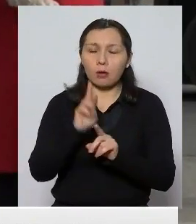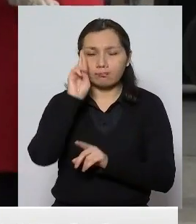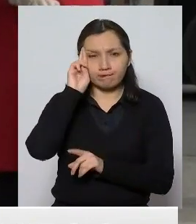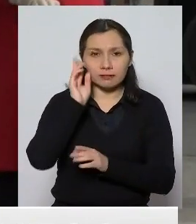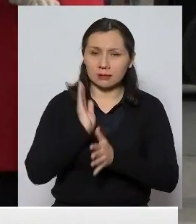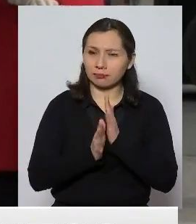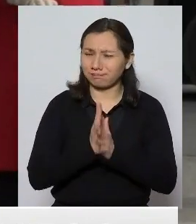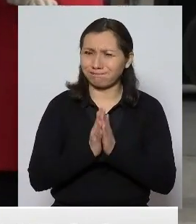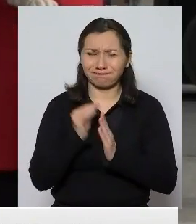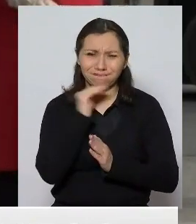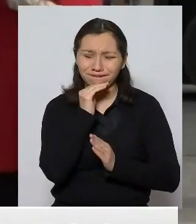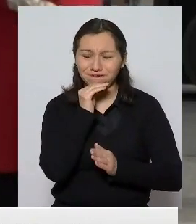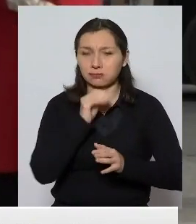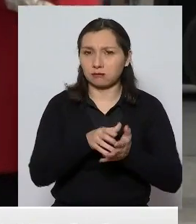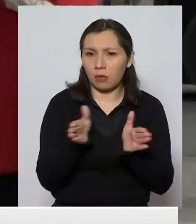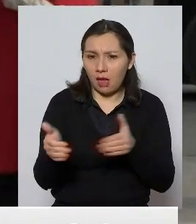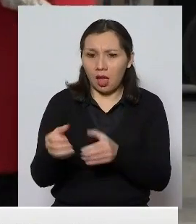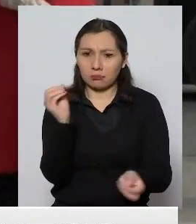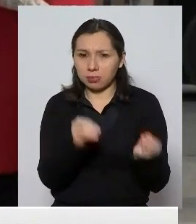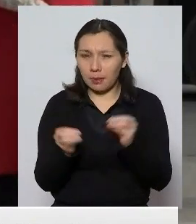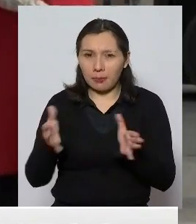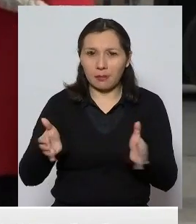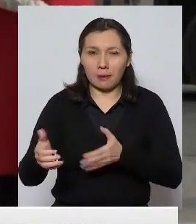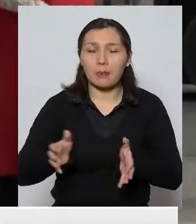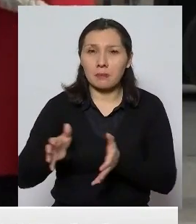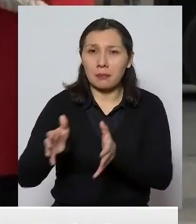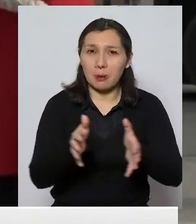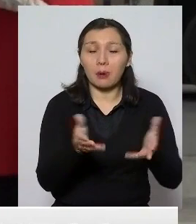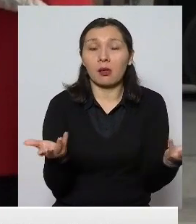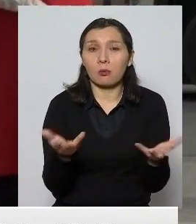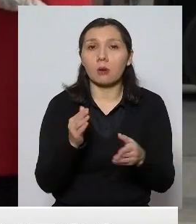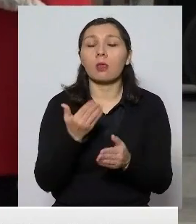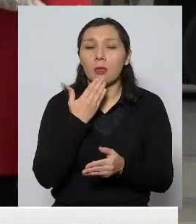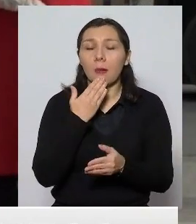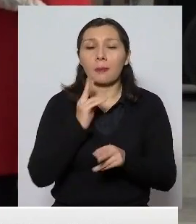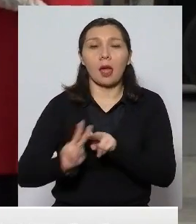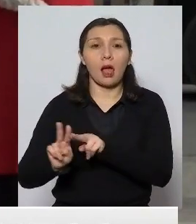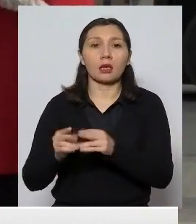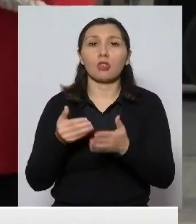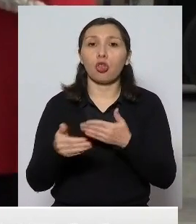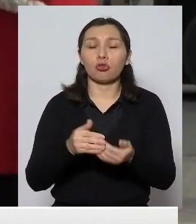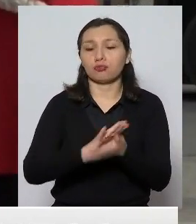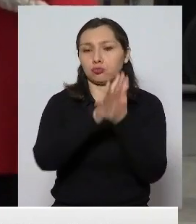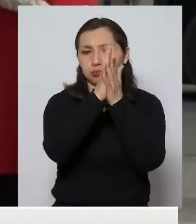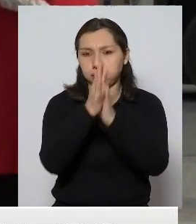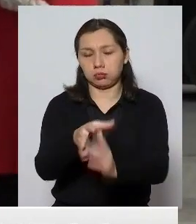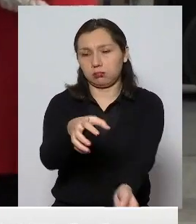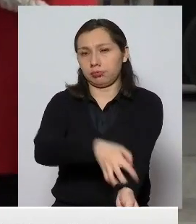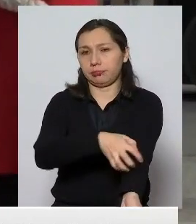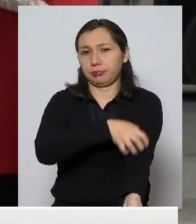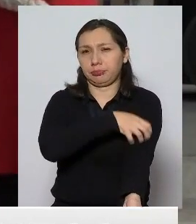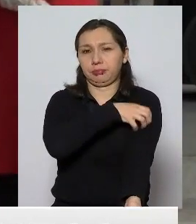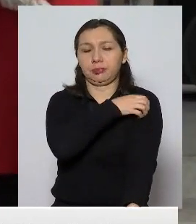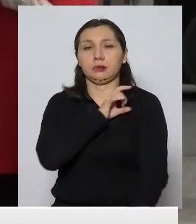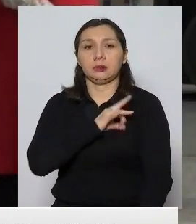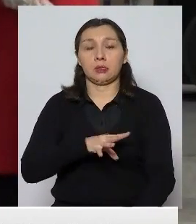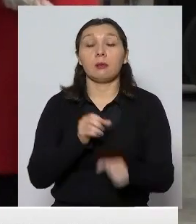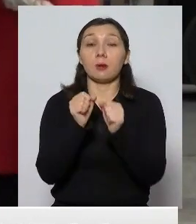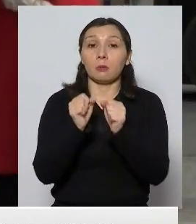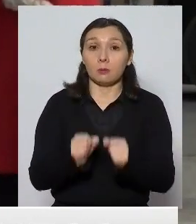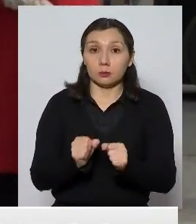de aceleración se va a producir también en todas las regiones de Chile para